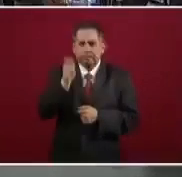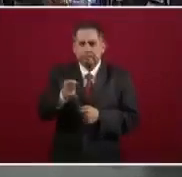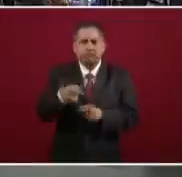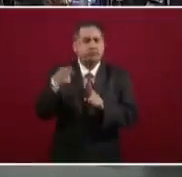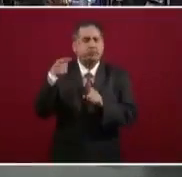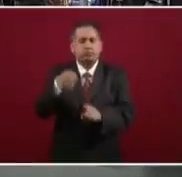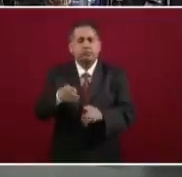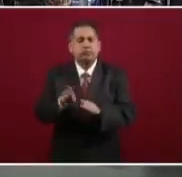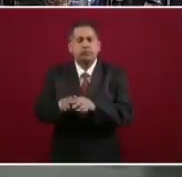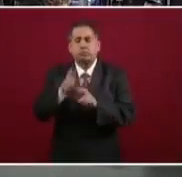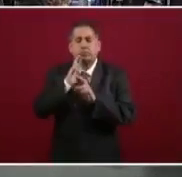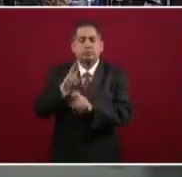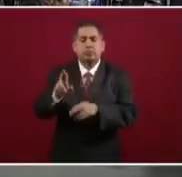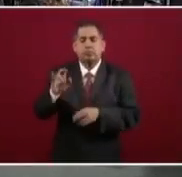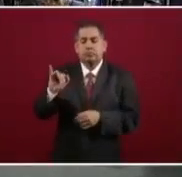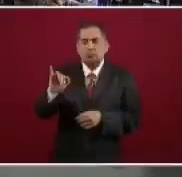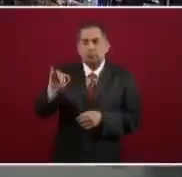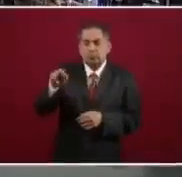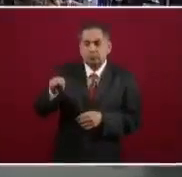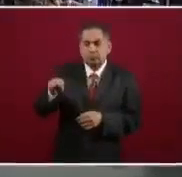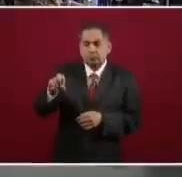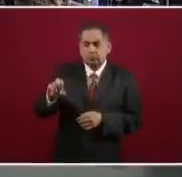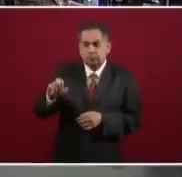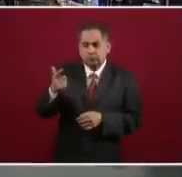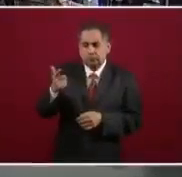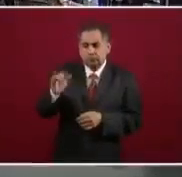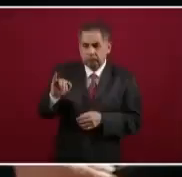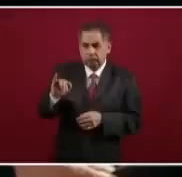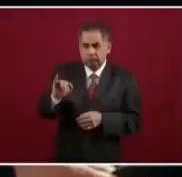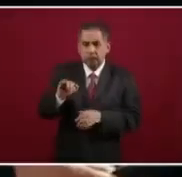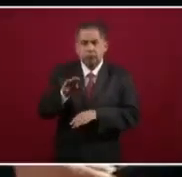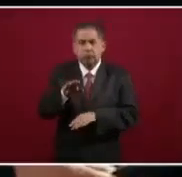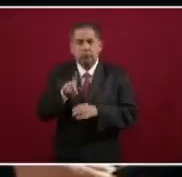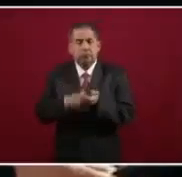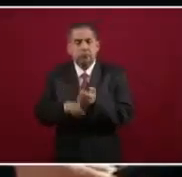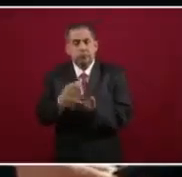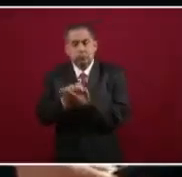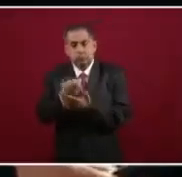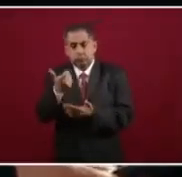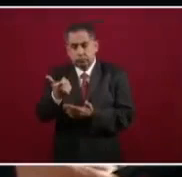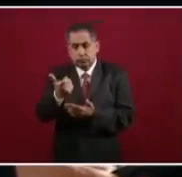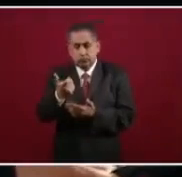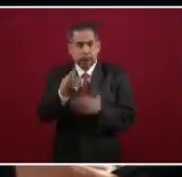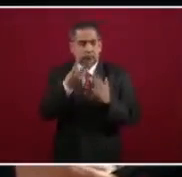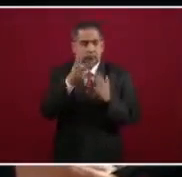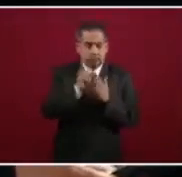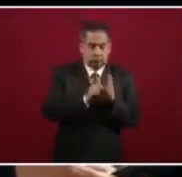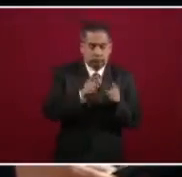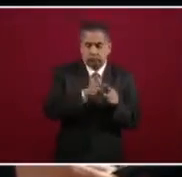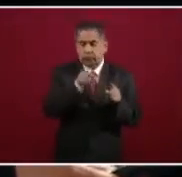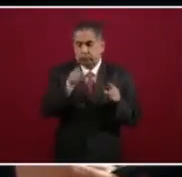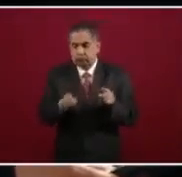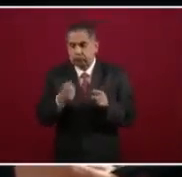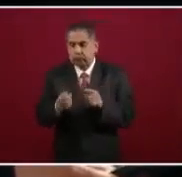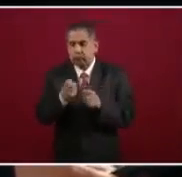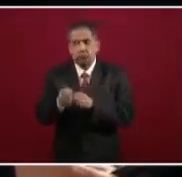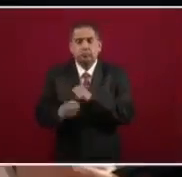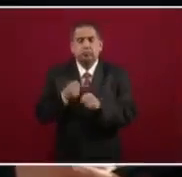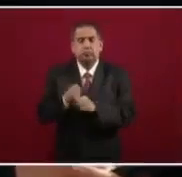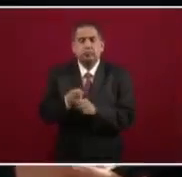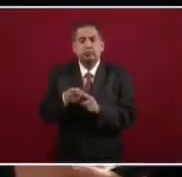acerca del reporte del inegi sobre el estado de la economía respecto al tercer trimestre de este año